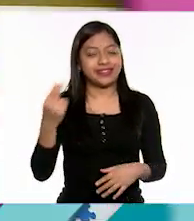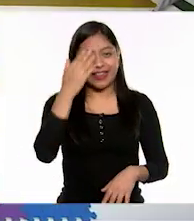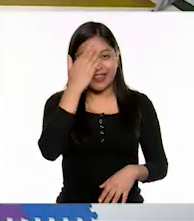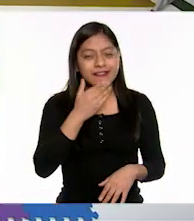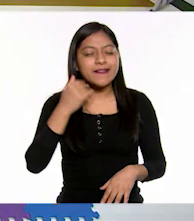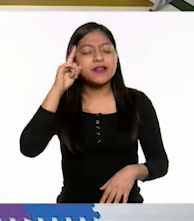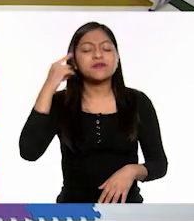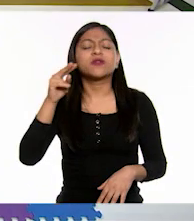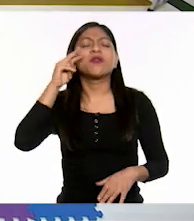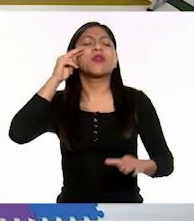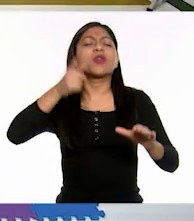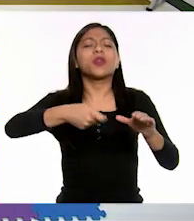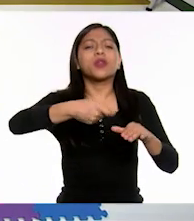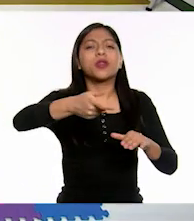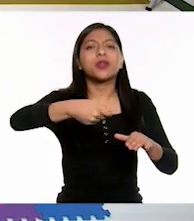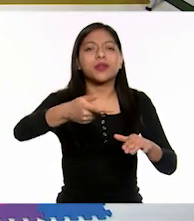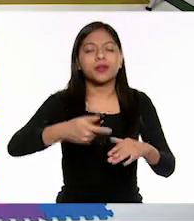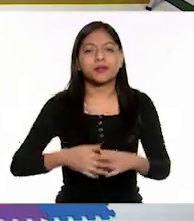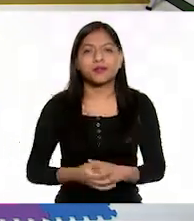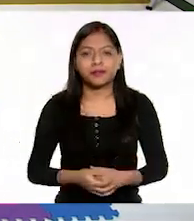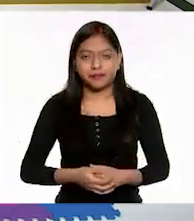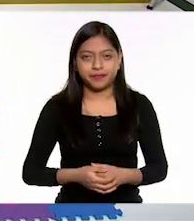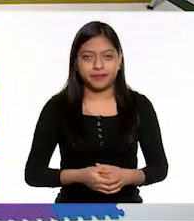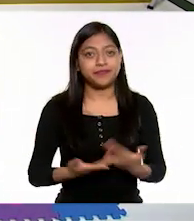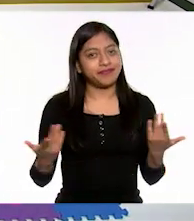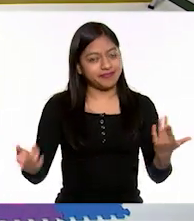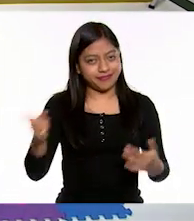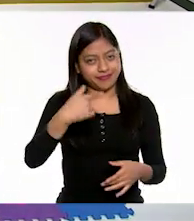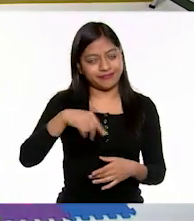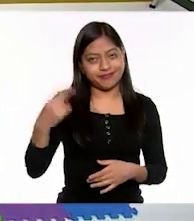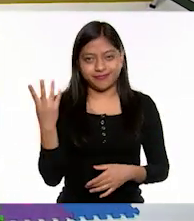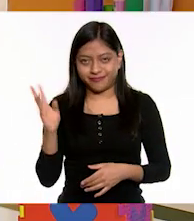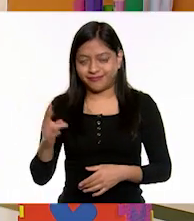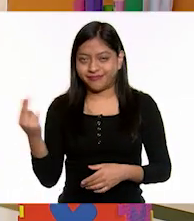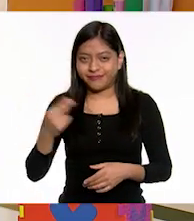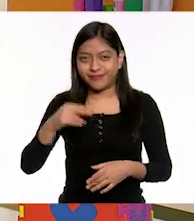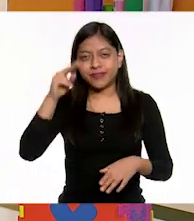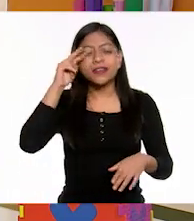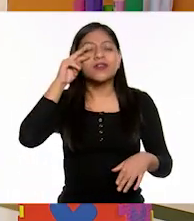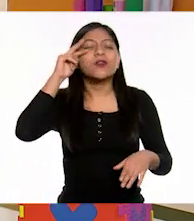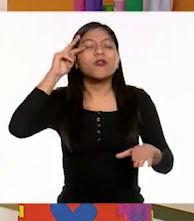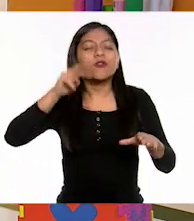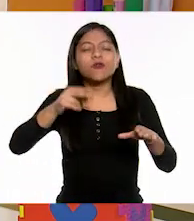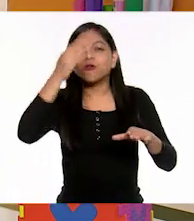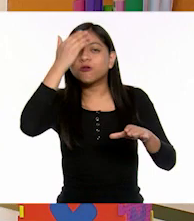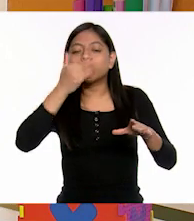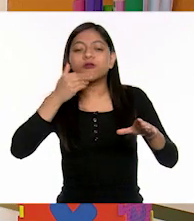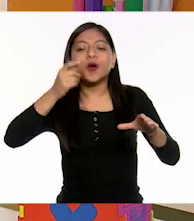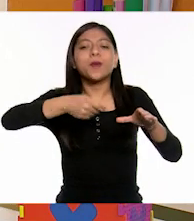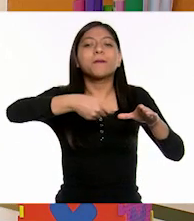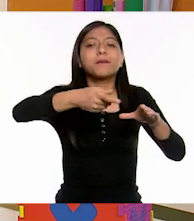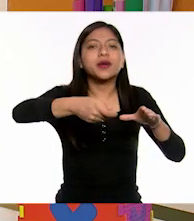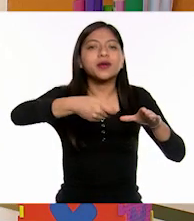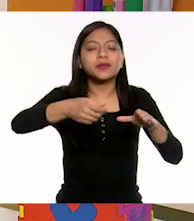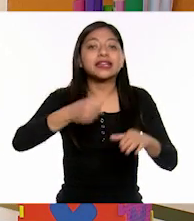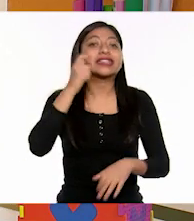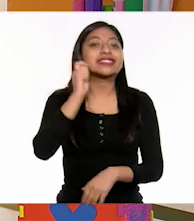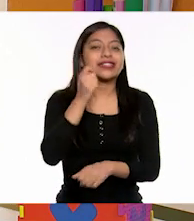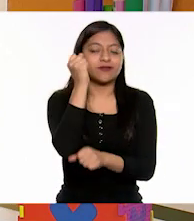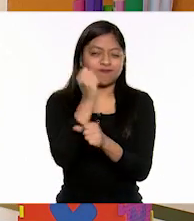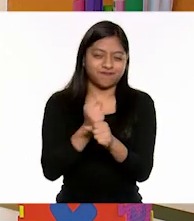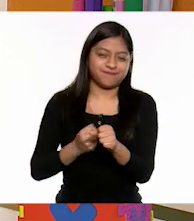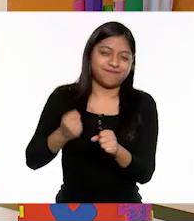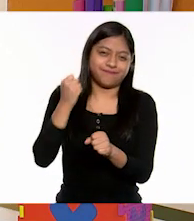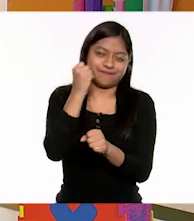también que hace mucho acertar tener este buen tino verdad entonces se necesita practicar practicar